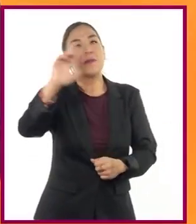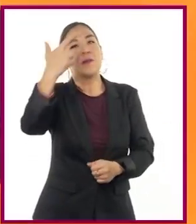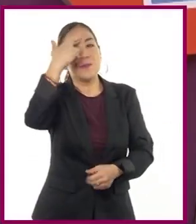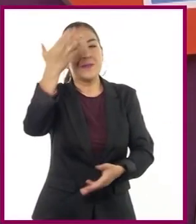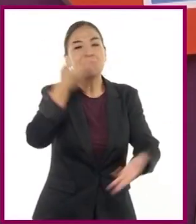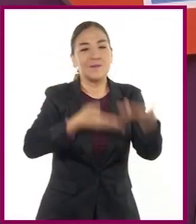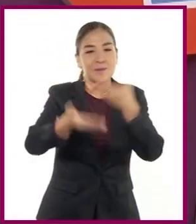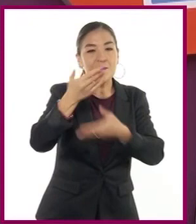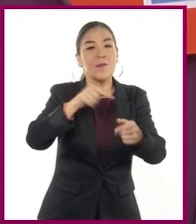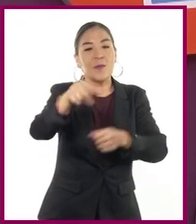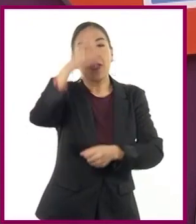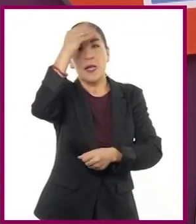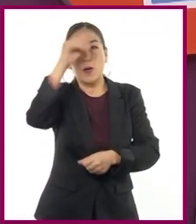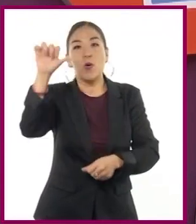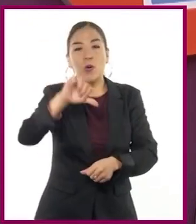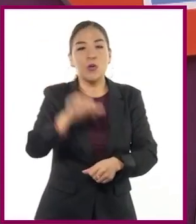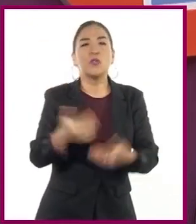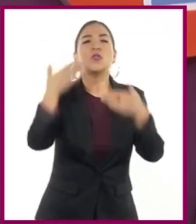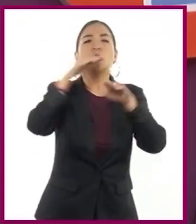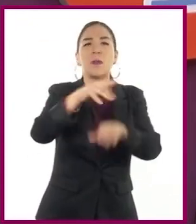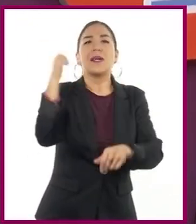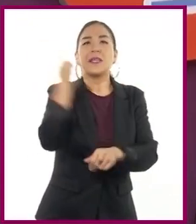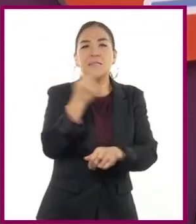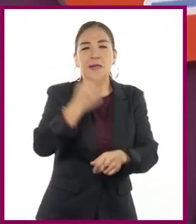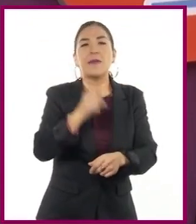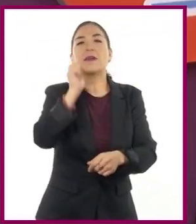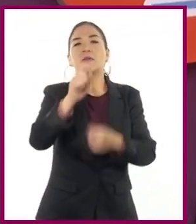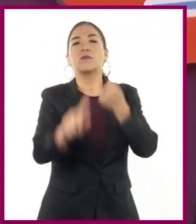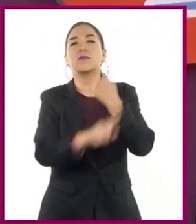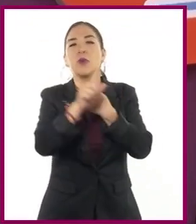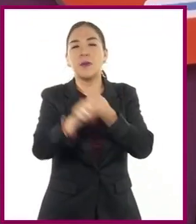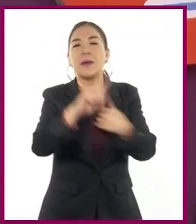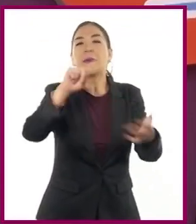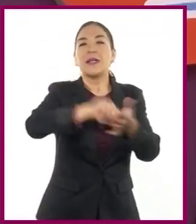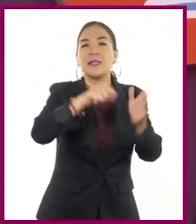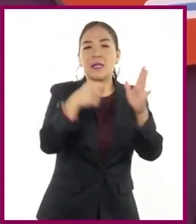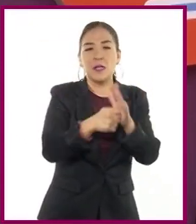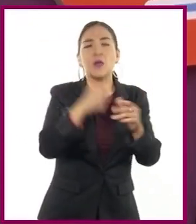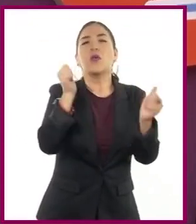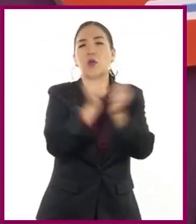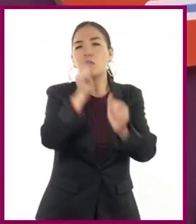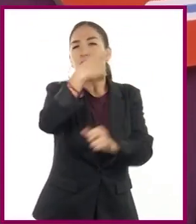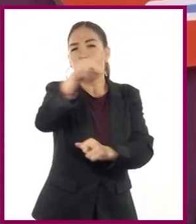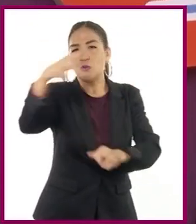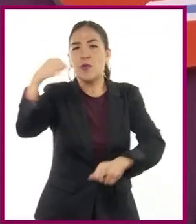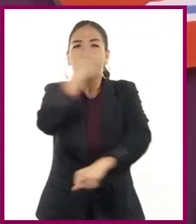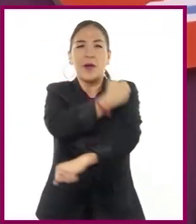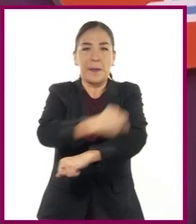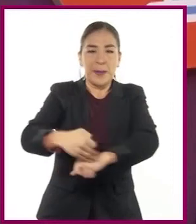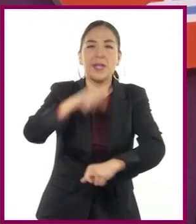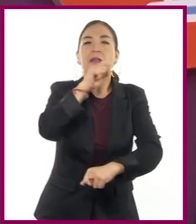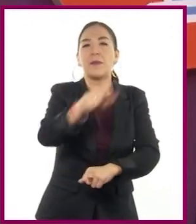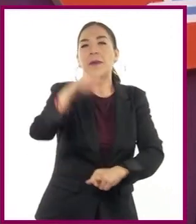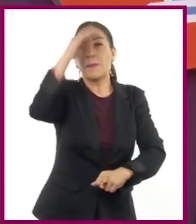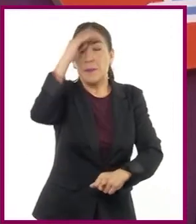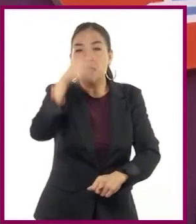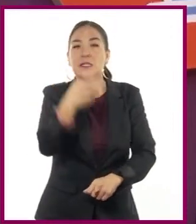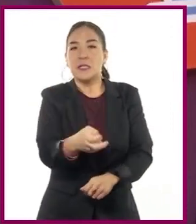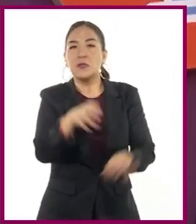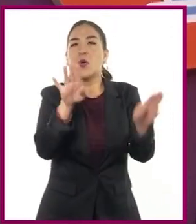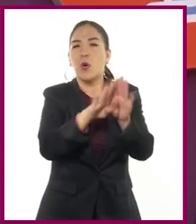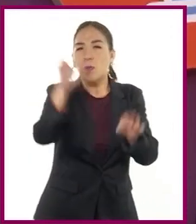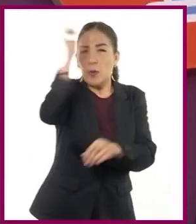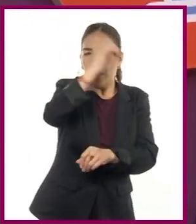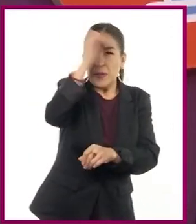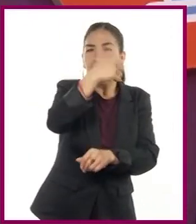lo que aprendieron hoy sobre las necesidades y los problemas técnicos con su familia y sus reflexiones y puntos de